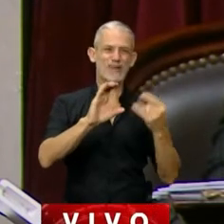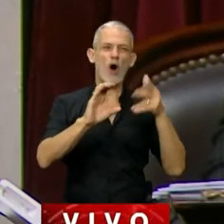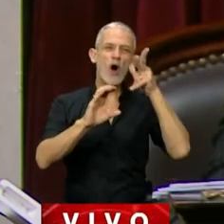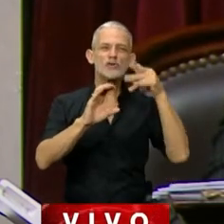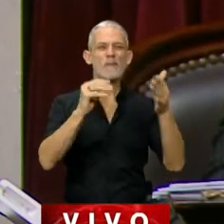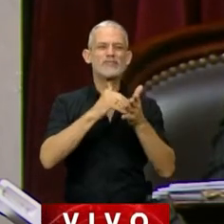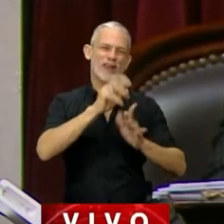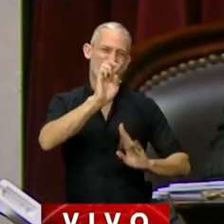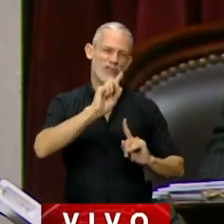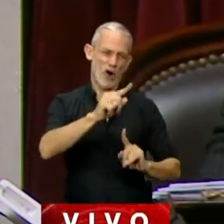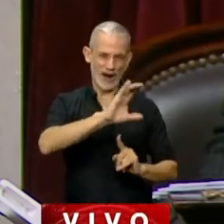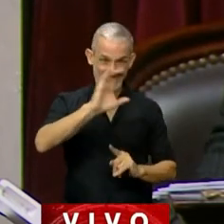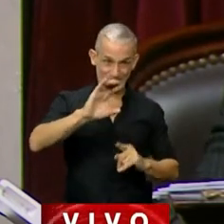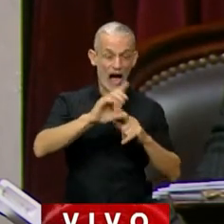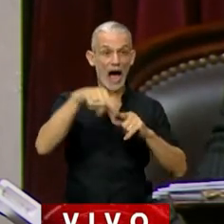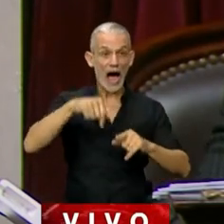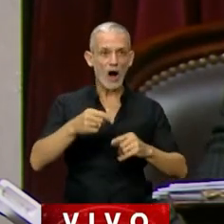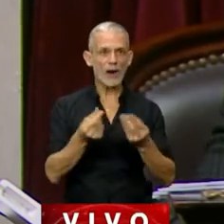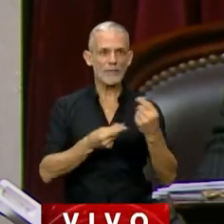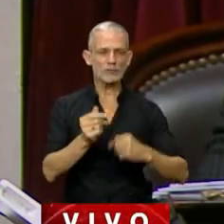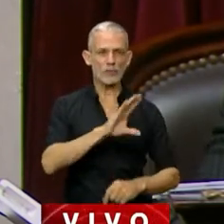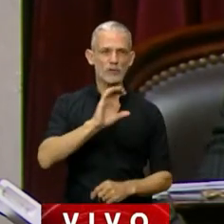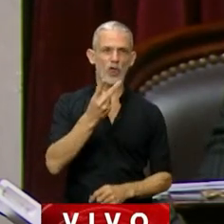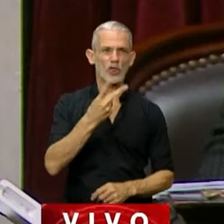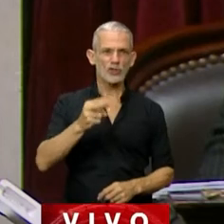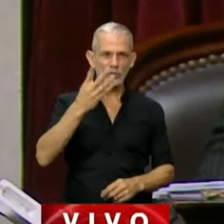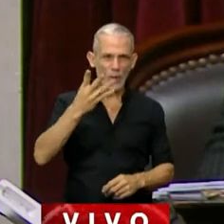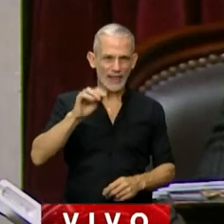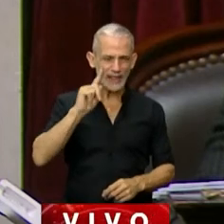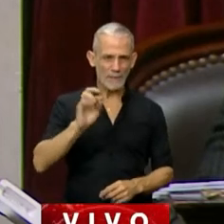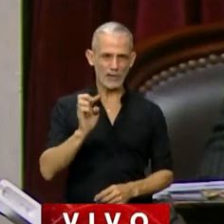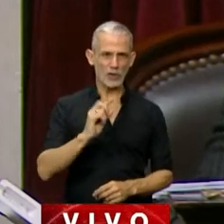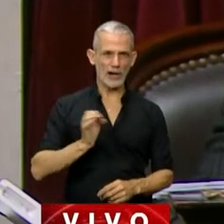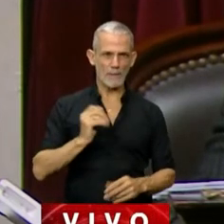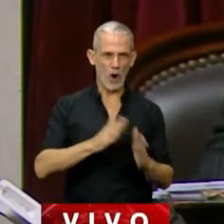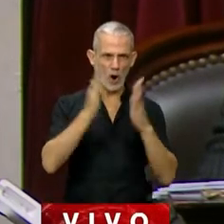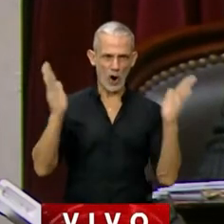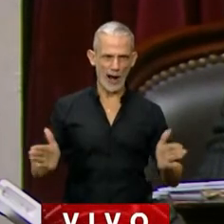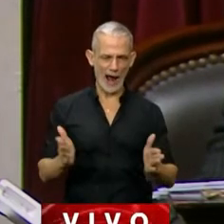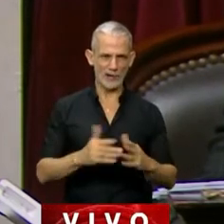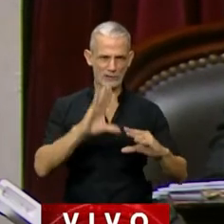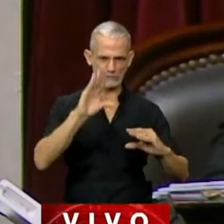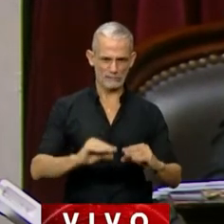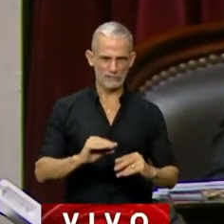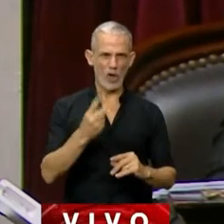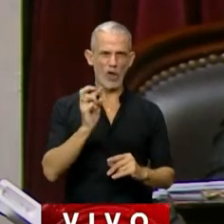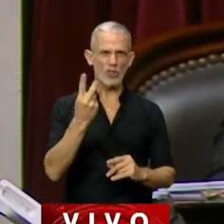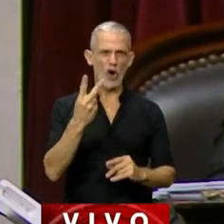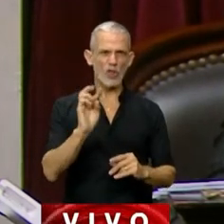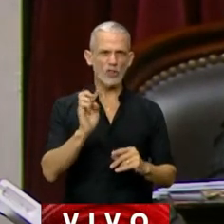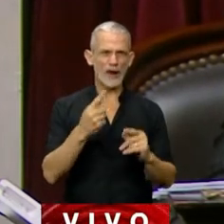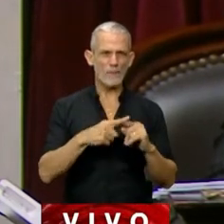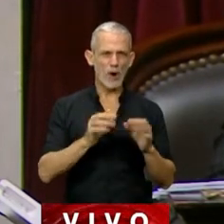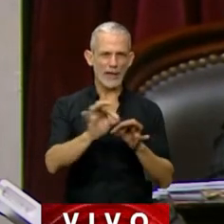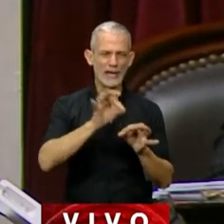8 millones de dólares, y ahora nuestro presupuesto es de 240 mil dólares al año, esto es menos de 2 dólares por